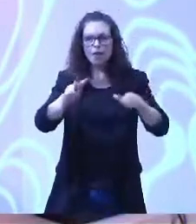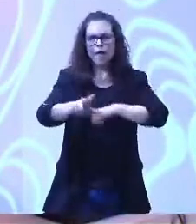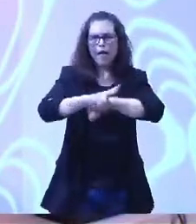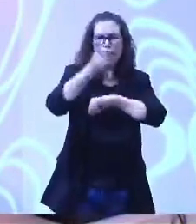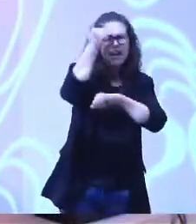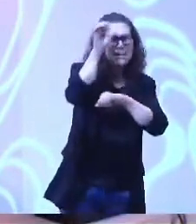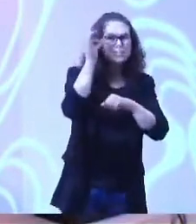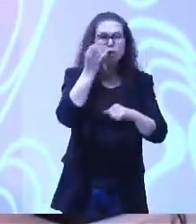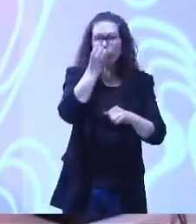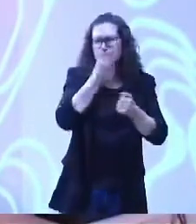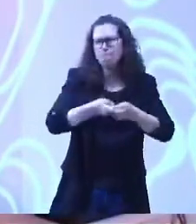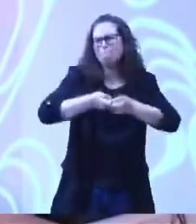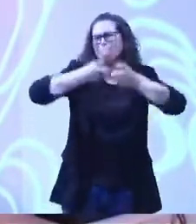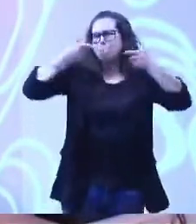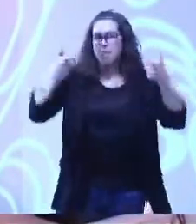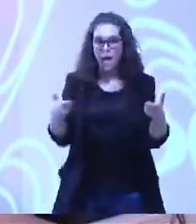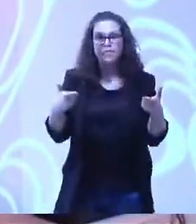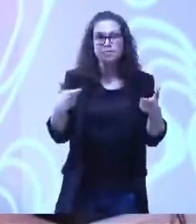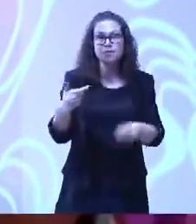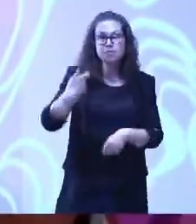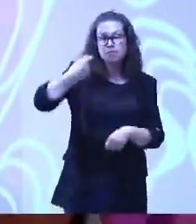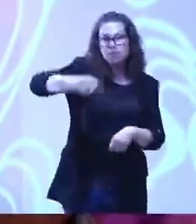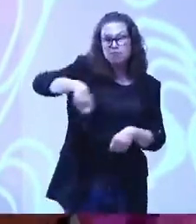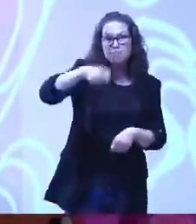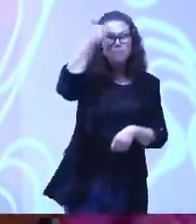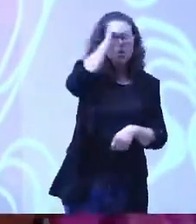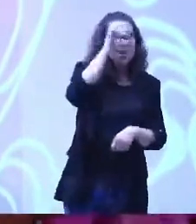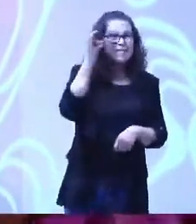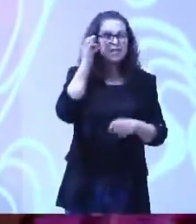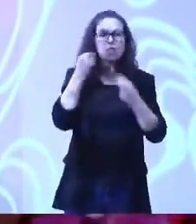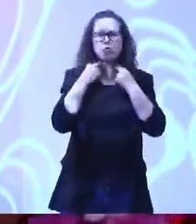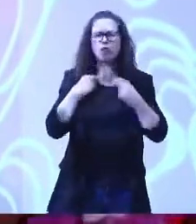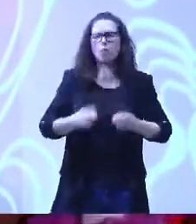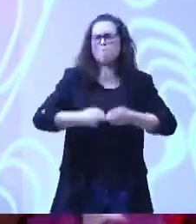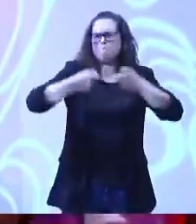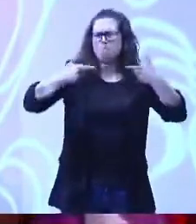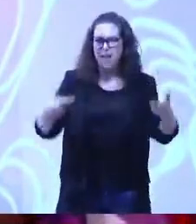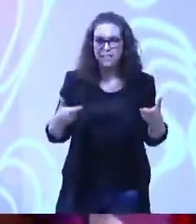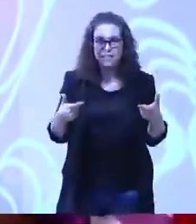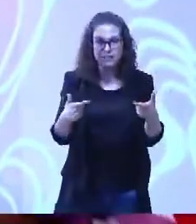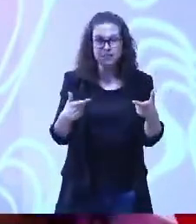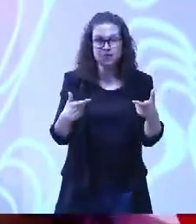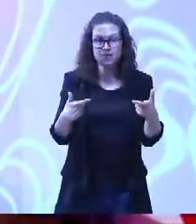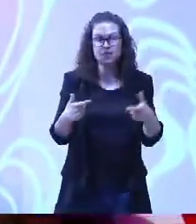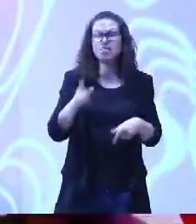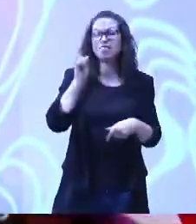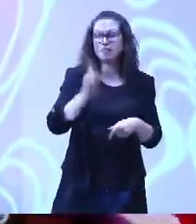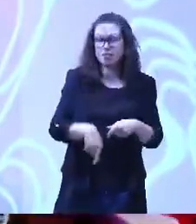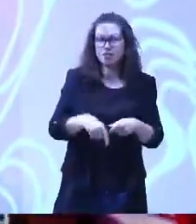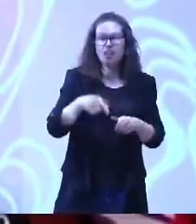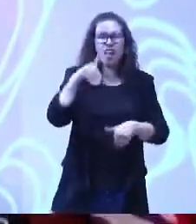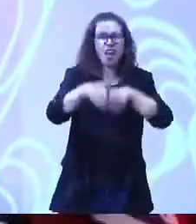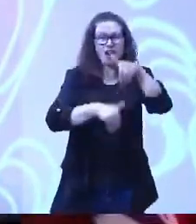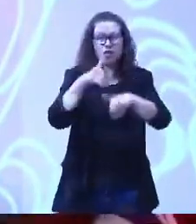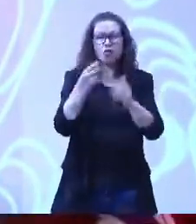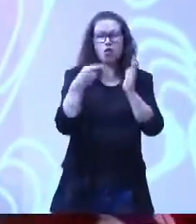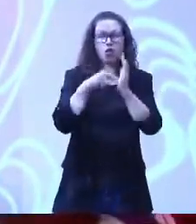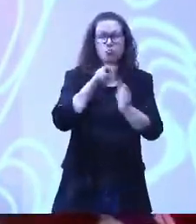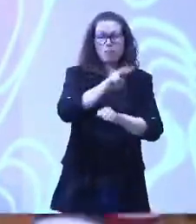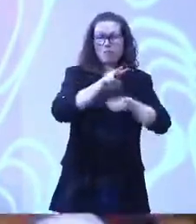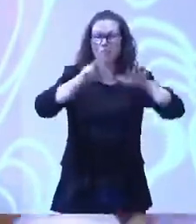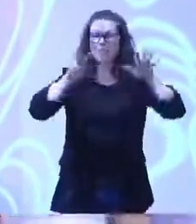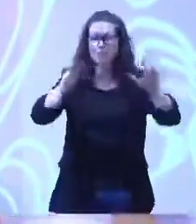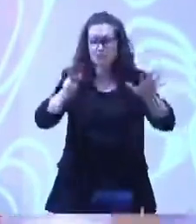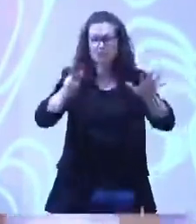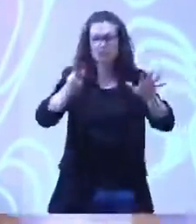alcaldesas socialistas, haya presidentes y presidentas de diputación socialistas y que ganemos las elecciones en 2027